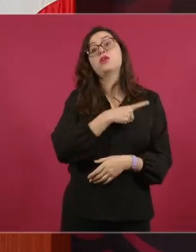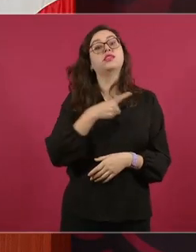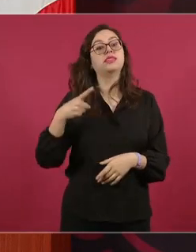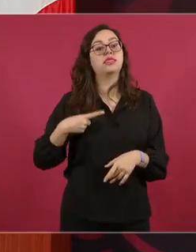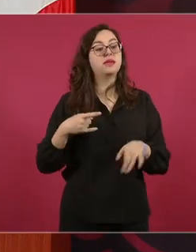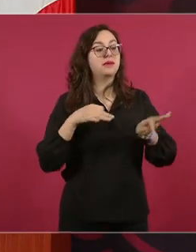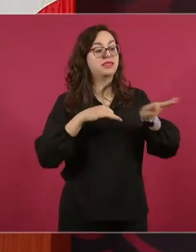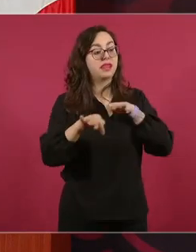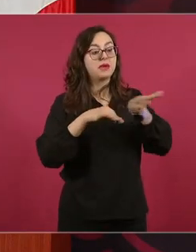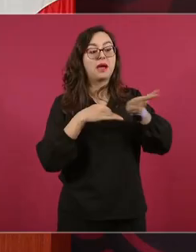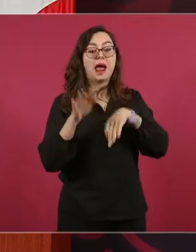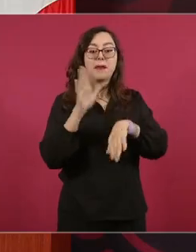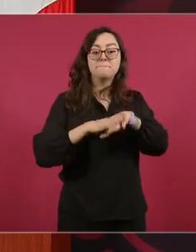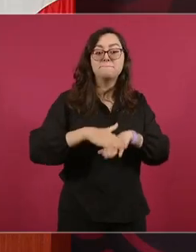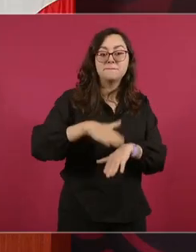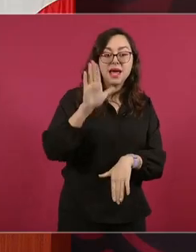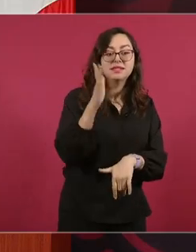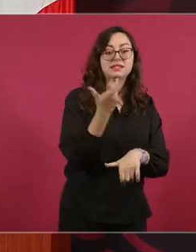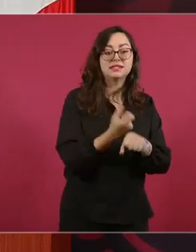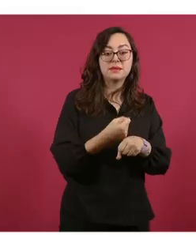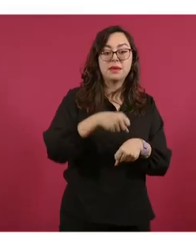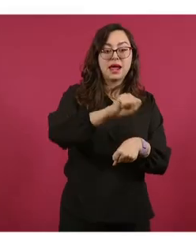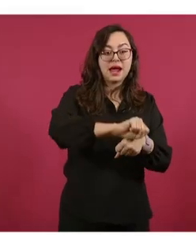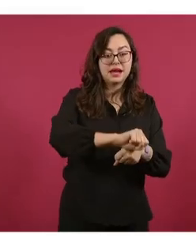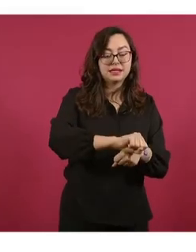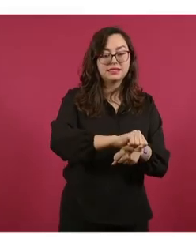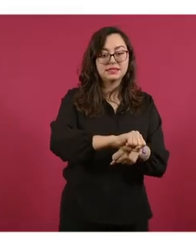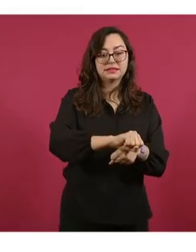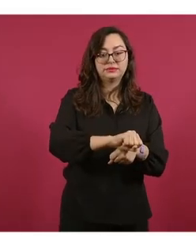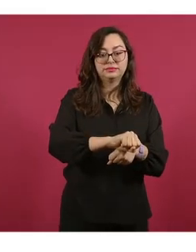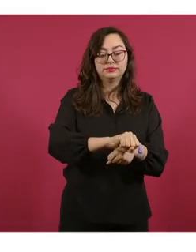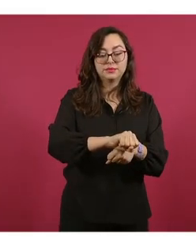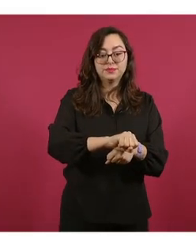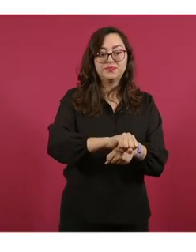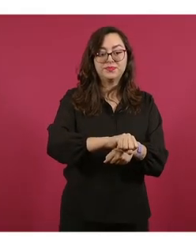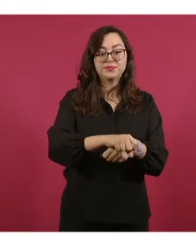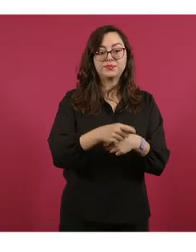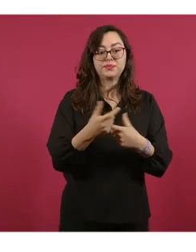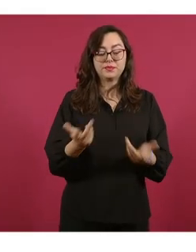En la ley anterior a la de Zedillo,